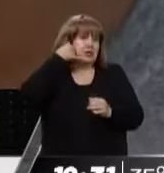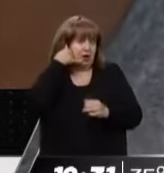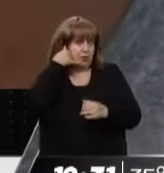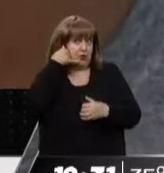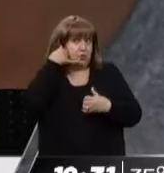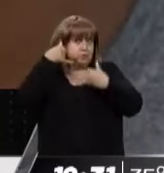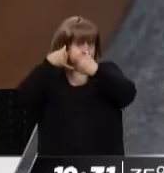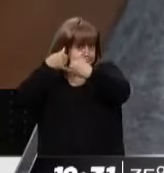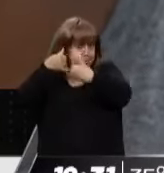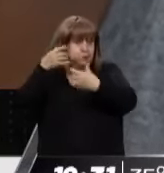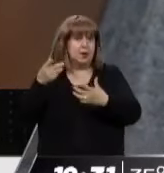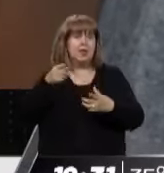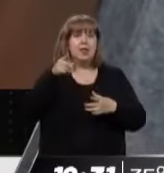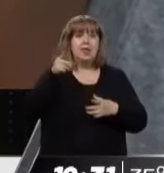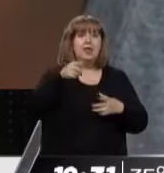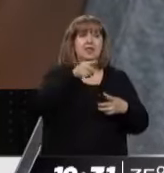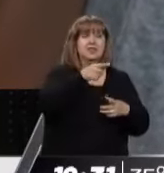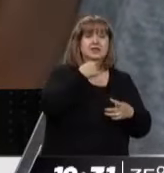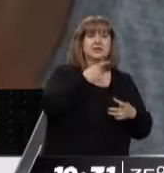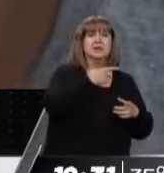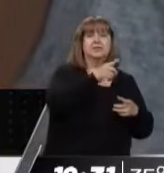propietario. En los términos del apoderado,